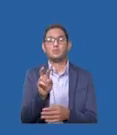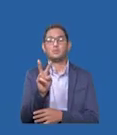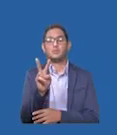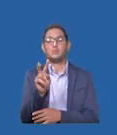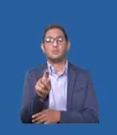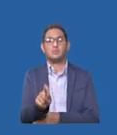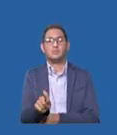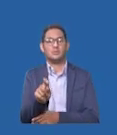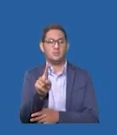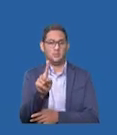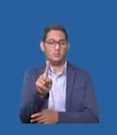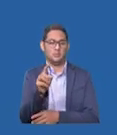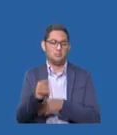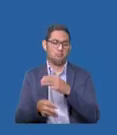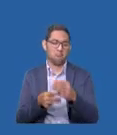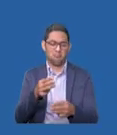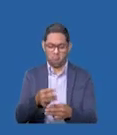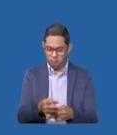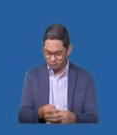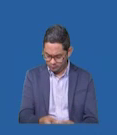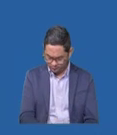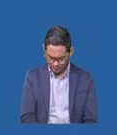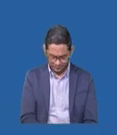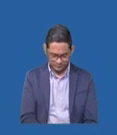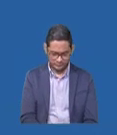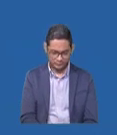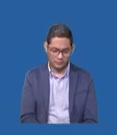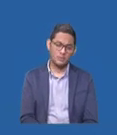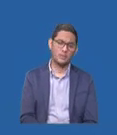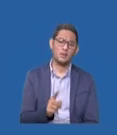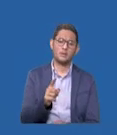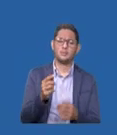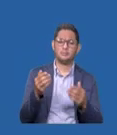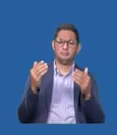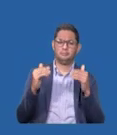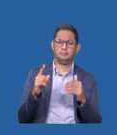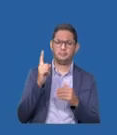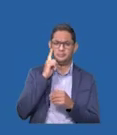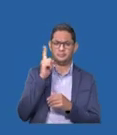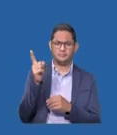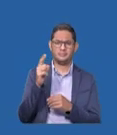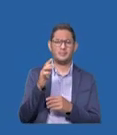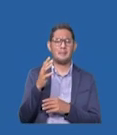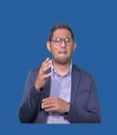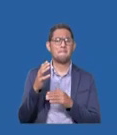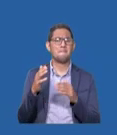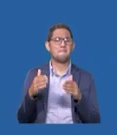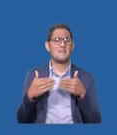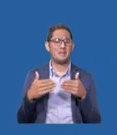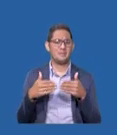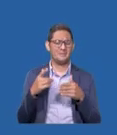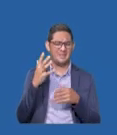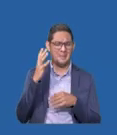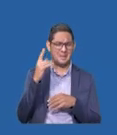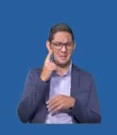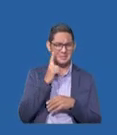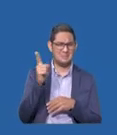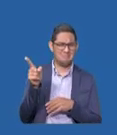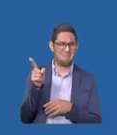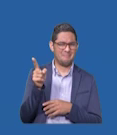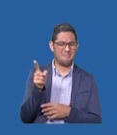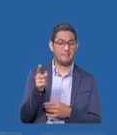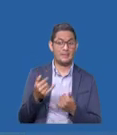letalidad en el mundo 2.1 por ciento panamá registra un total de casos confirmados a la